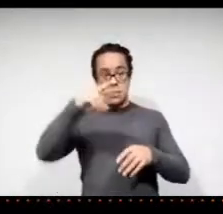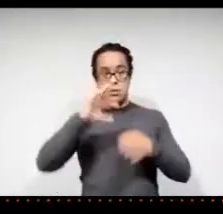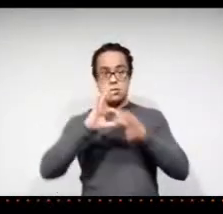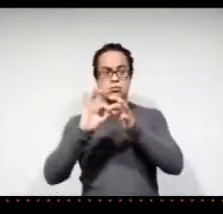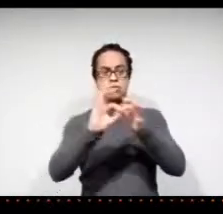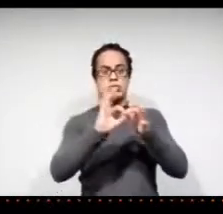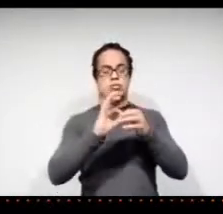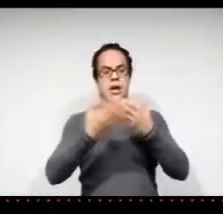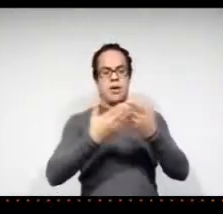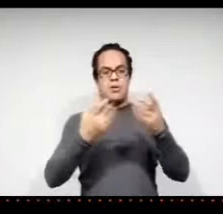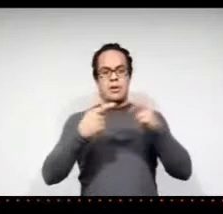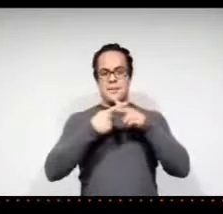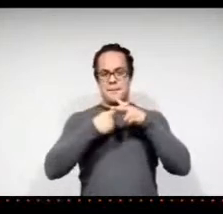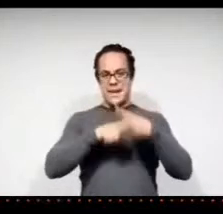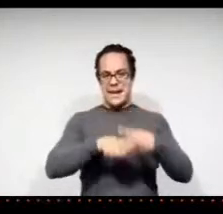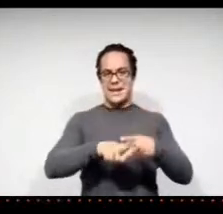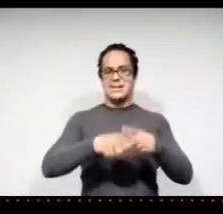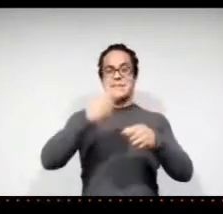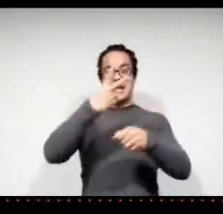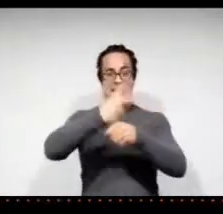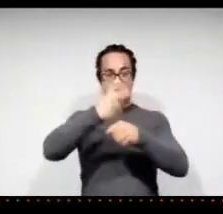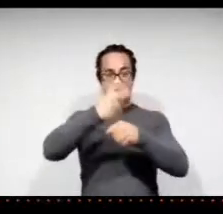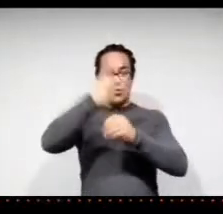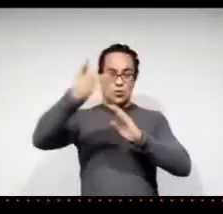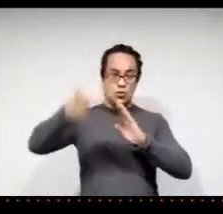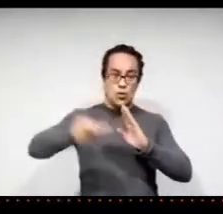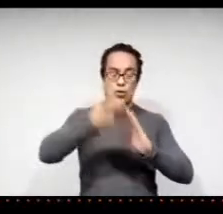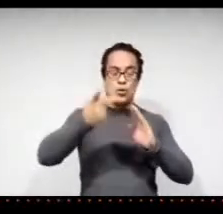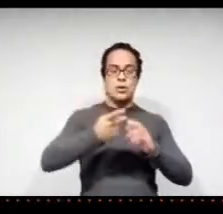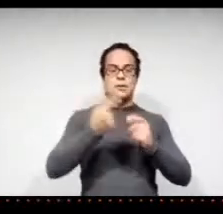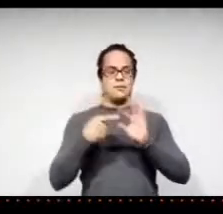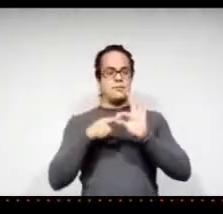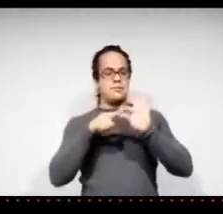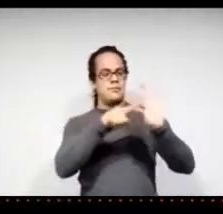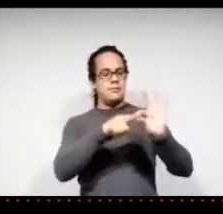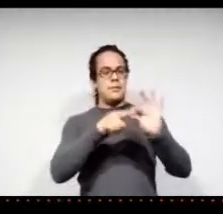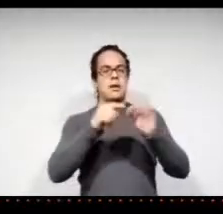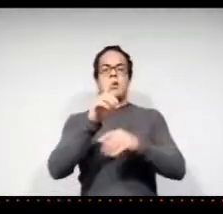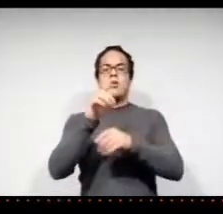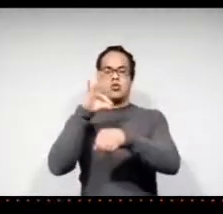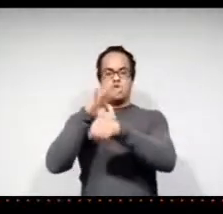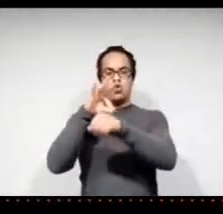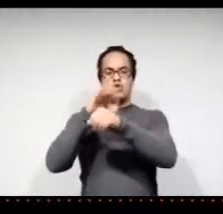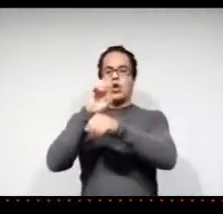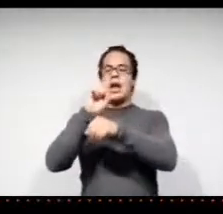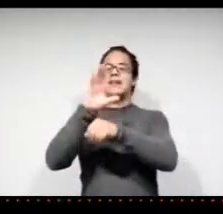la segunda ronda y doy el micrófono al doctor Escamilla, en este caso.